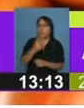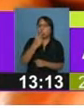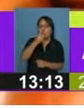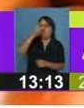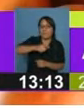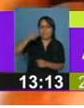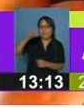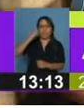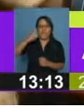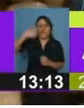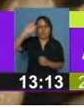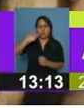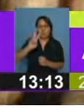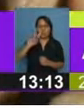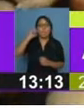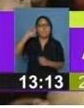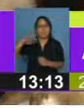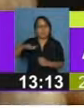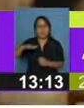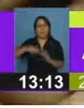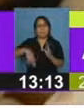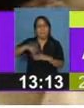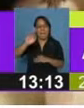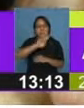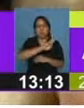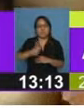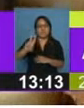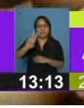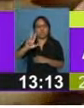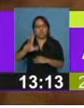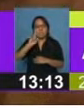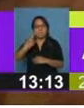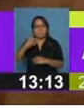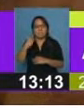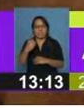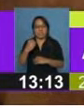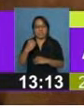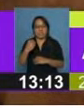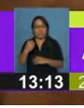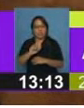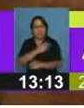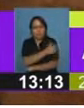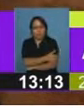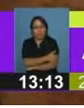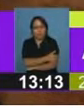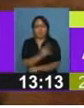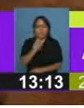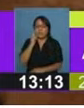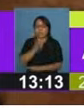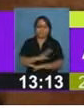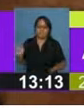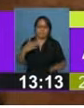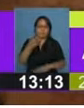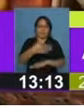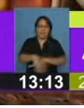adultos, dos menores, más de 203.000 pesos para no ser pobres y para no caer en la indigencia,